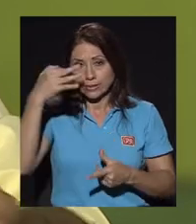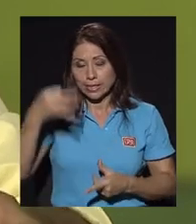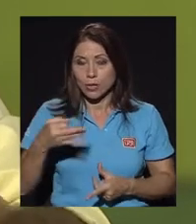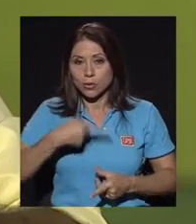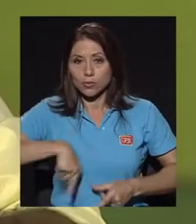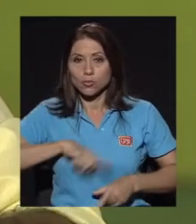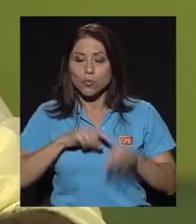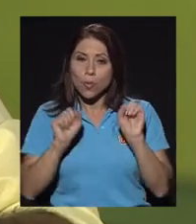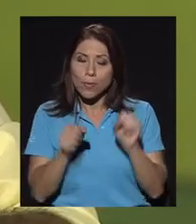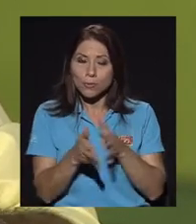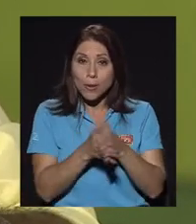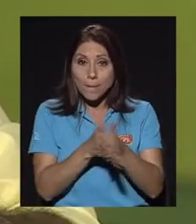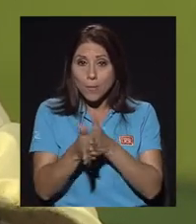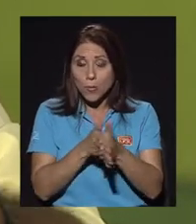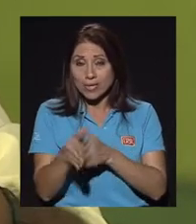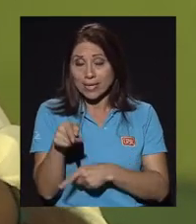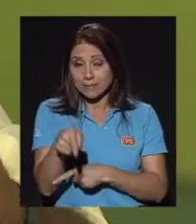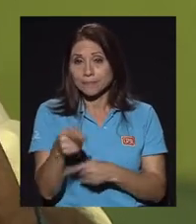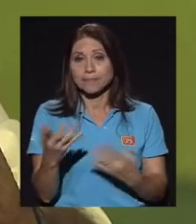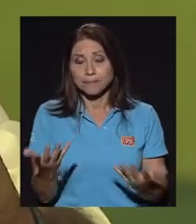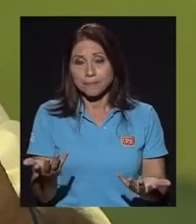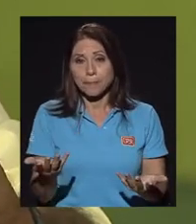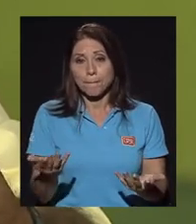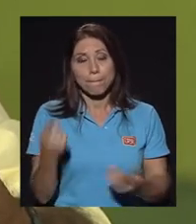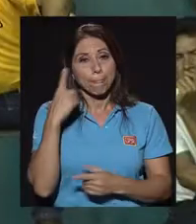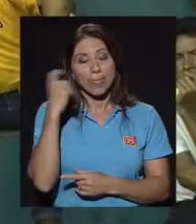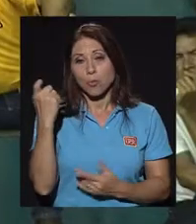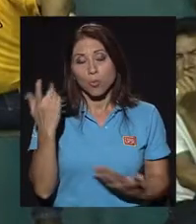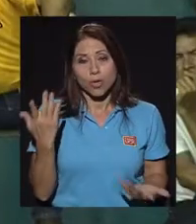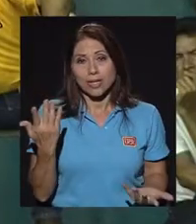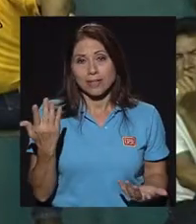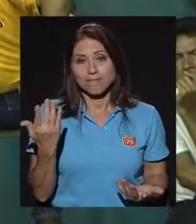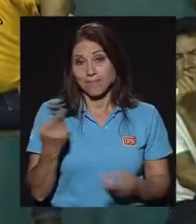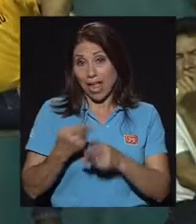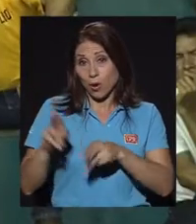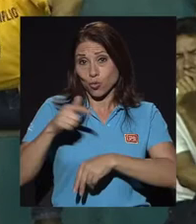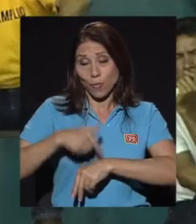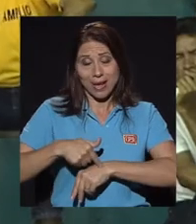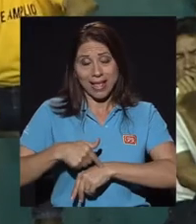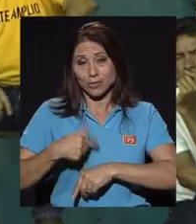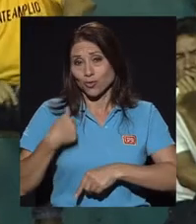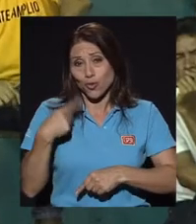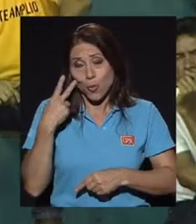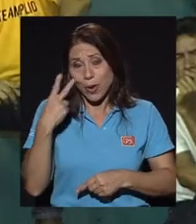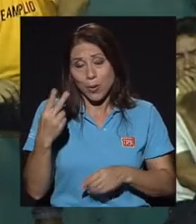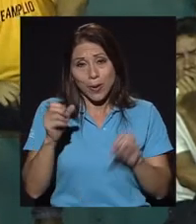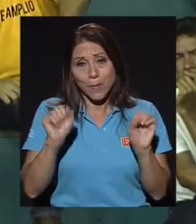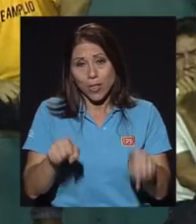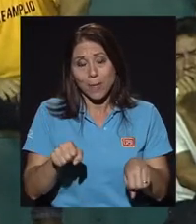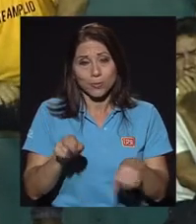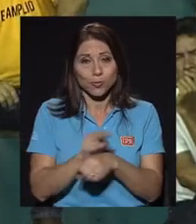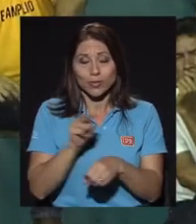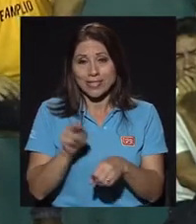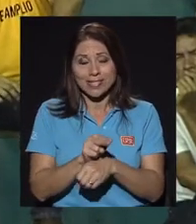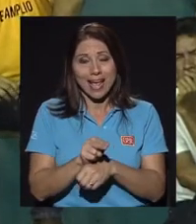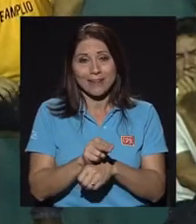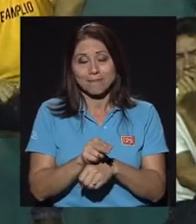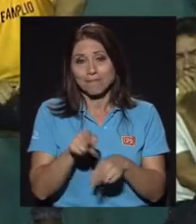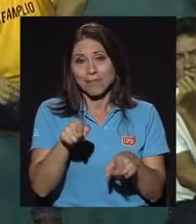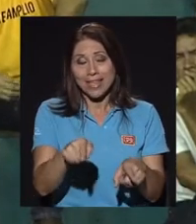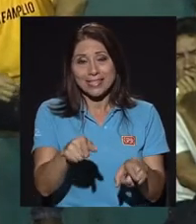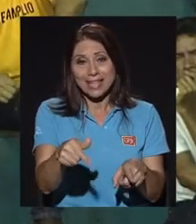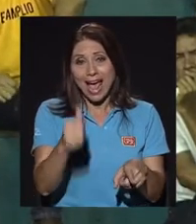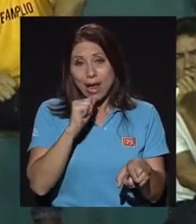creo que podemos aprovechar este recurso porque no veo yo a un corto plazo que podamos utilizar para Turrialba esa